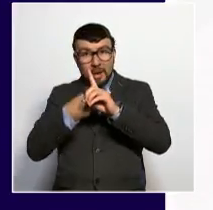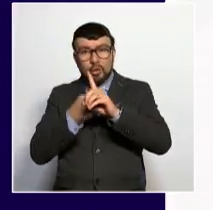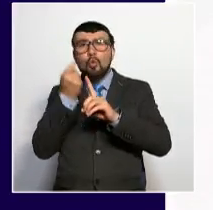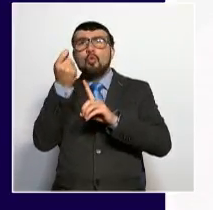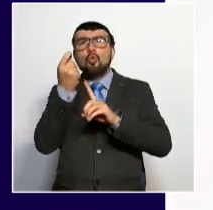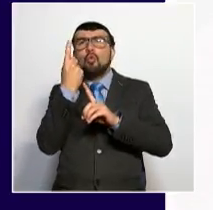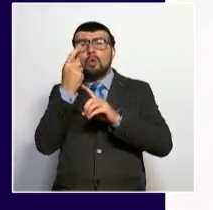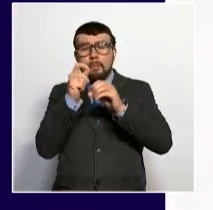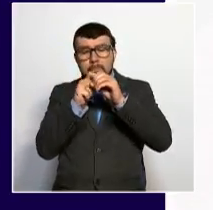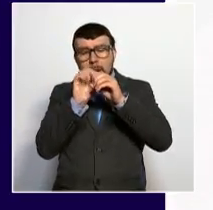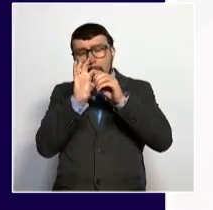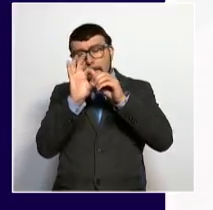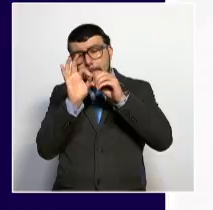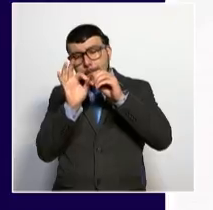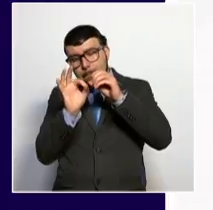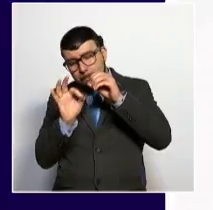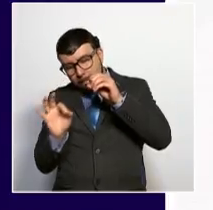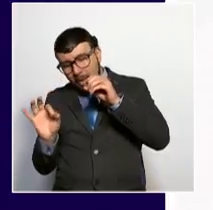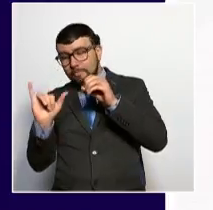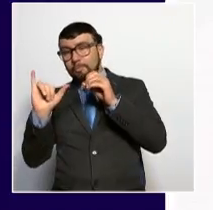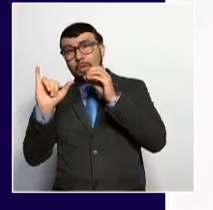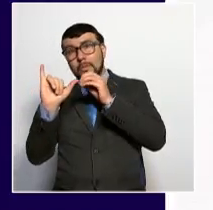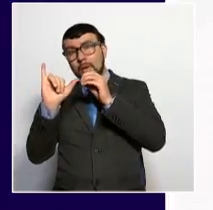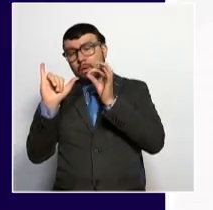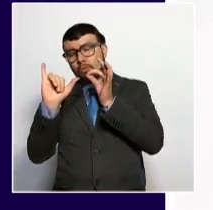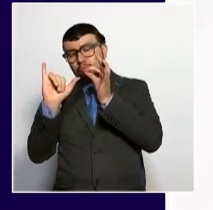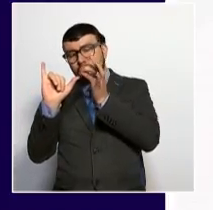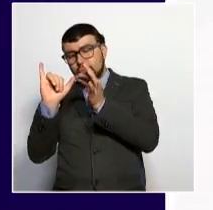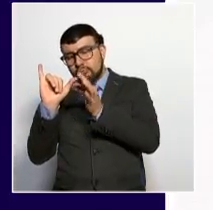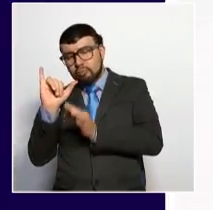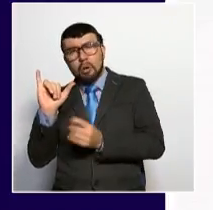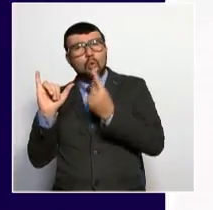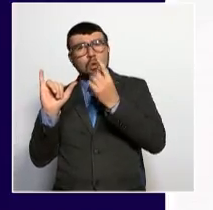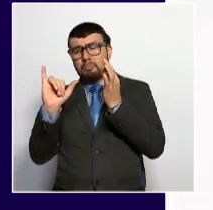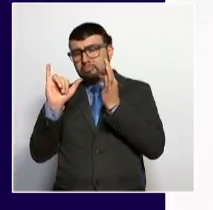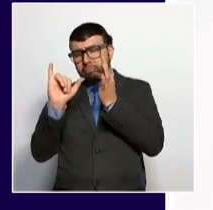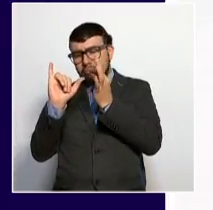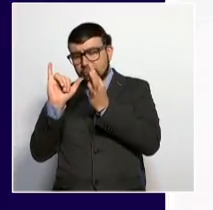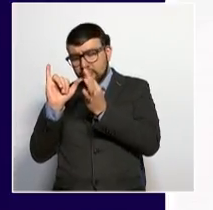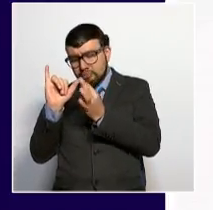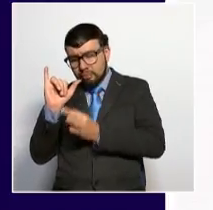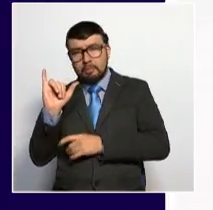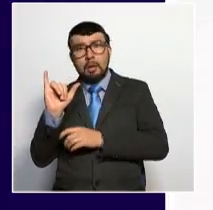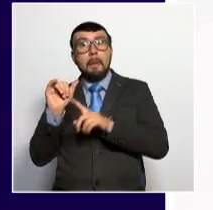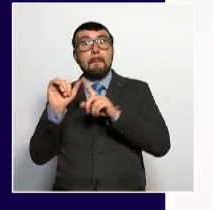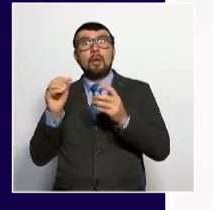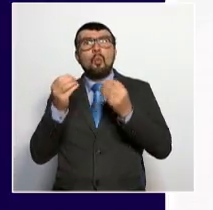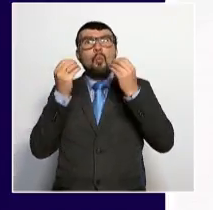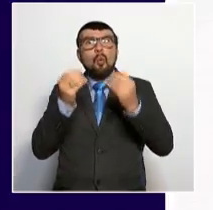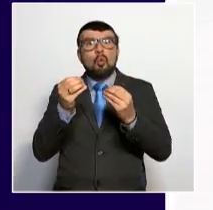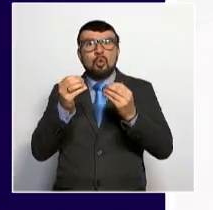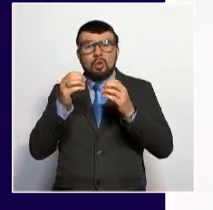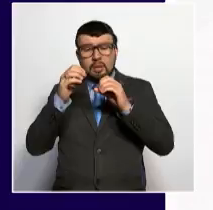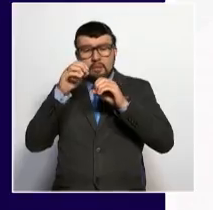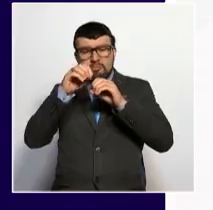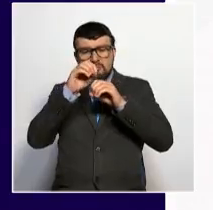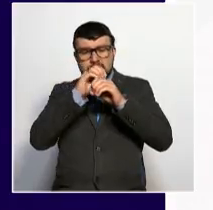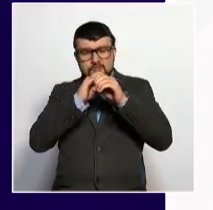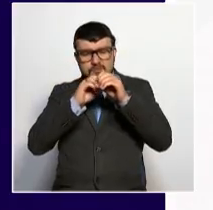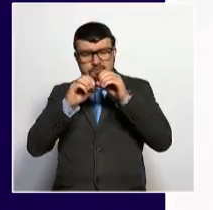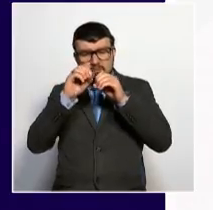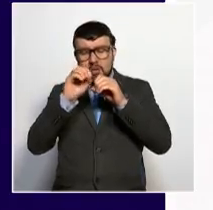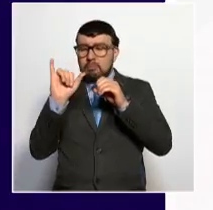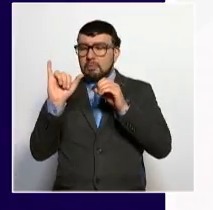a producir un óvulo. Cuando esos folículos salen muchos a crecer, muchos,